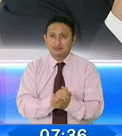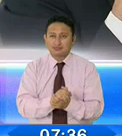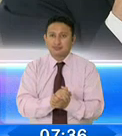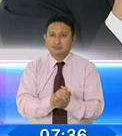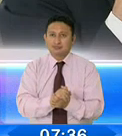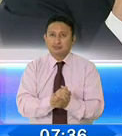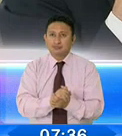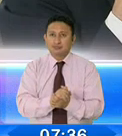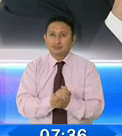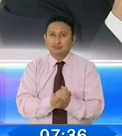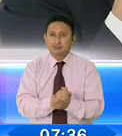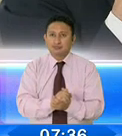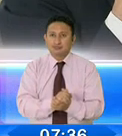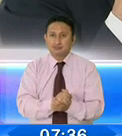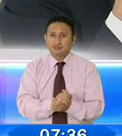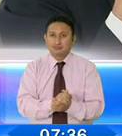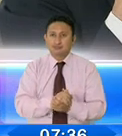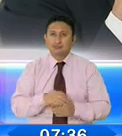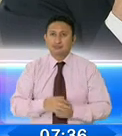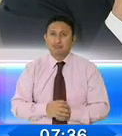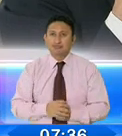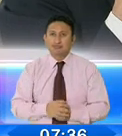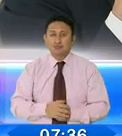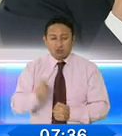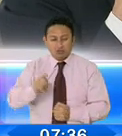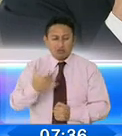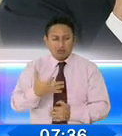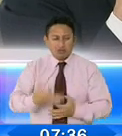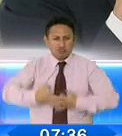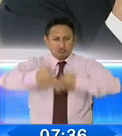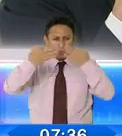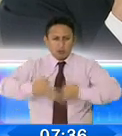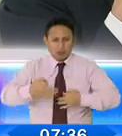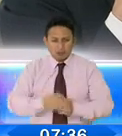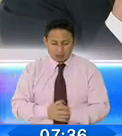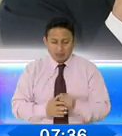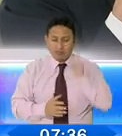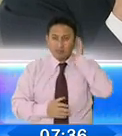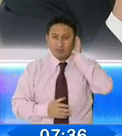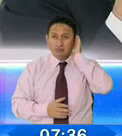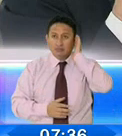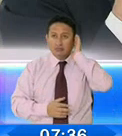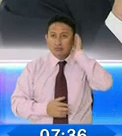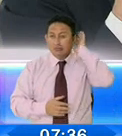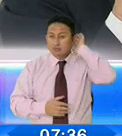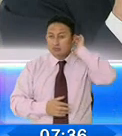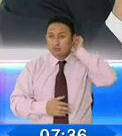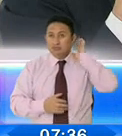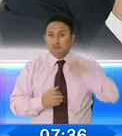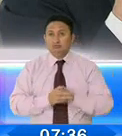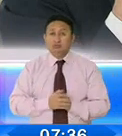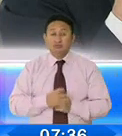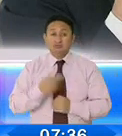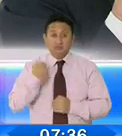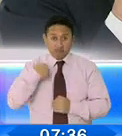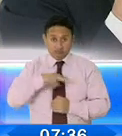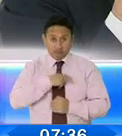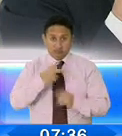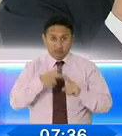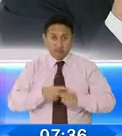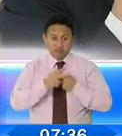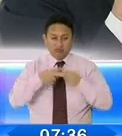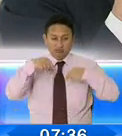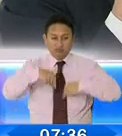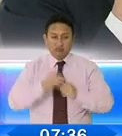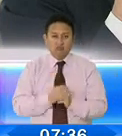en su 100%. Tenemos que ser firmes y nosotros vamos a iniciar para iniciar esto de la aplicación dentro